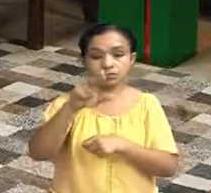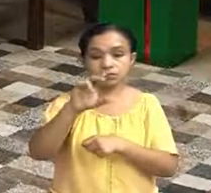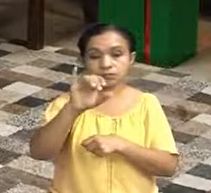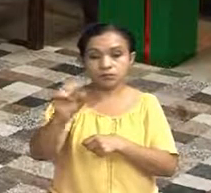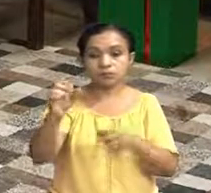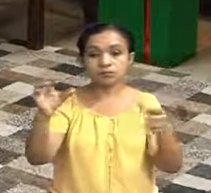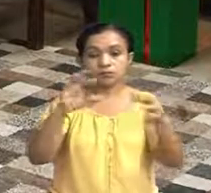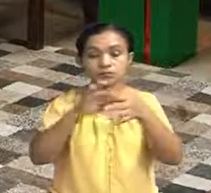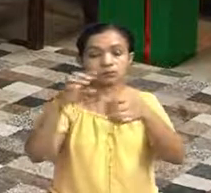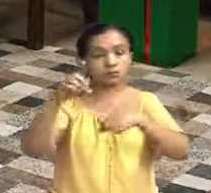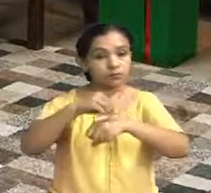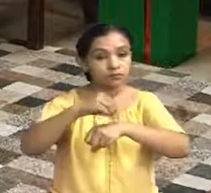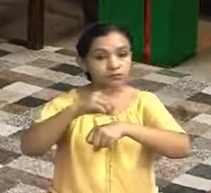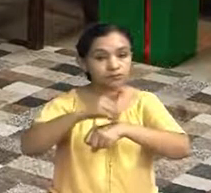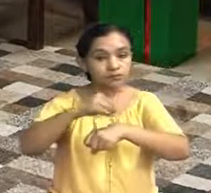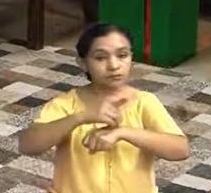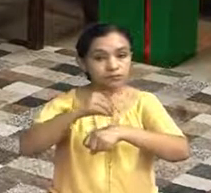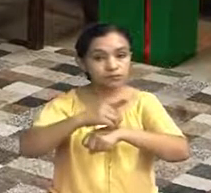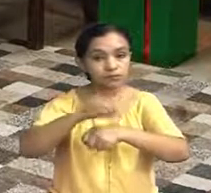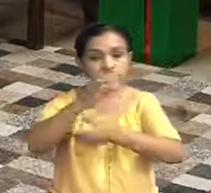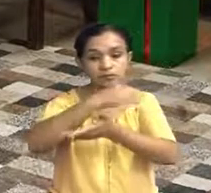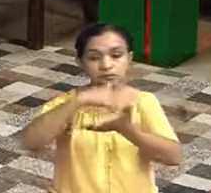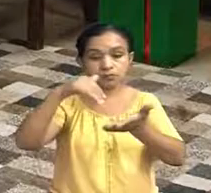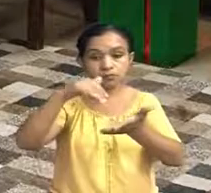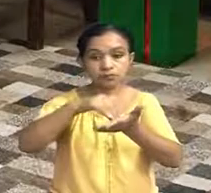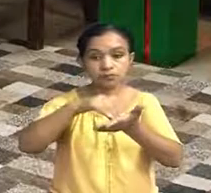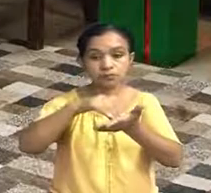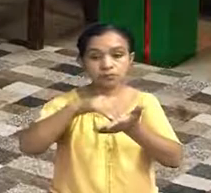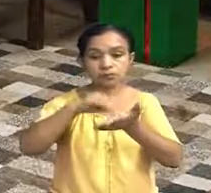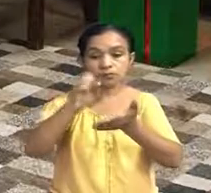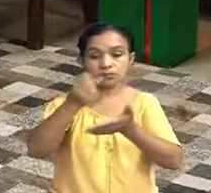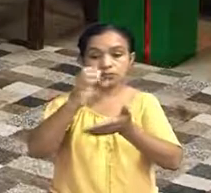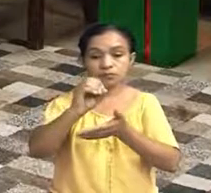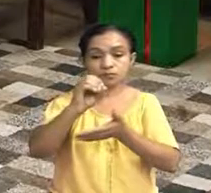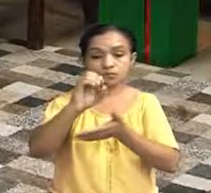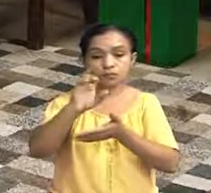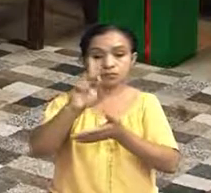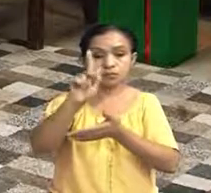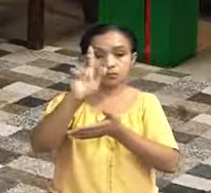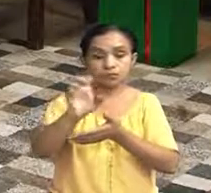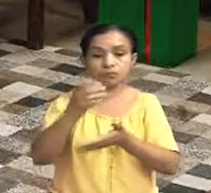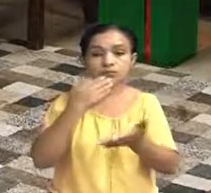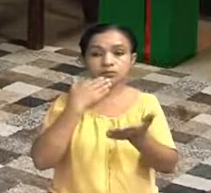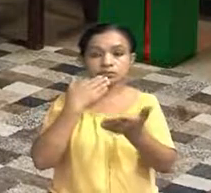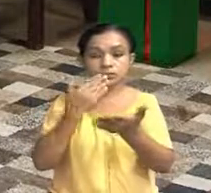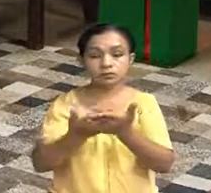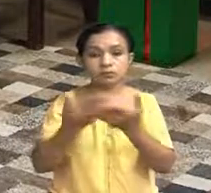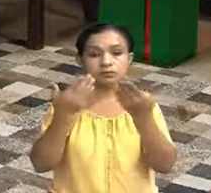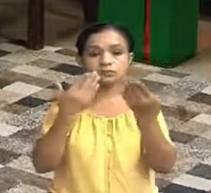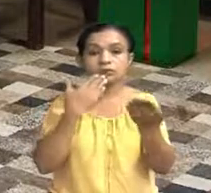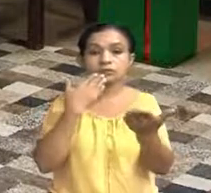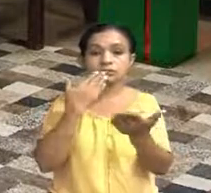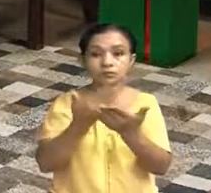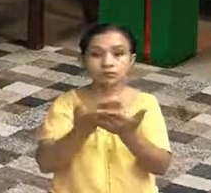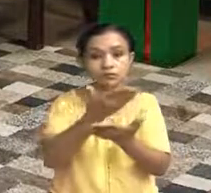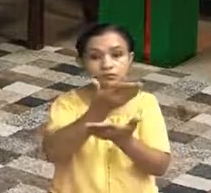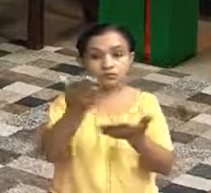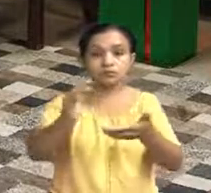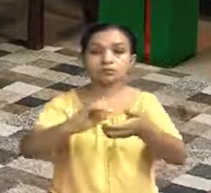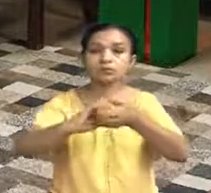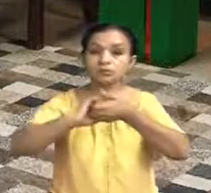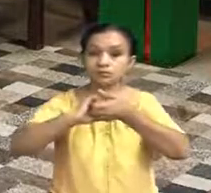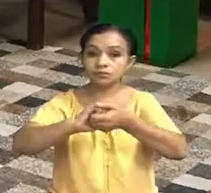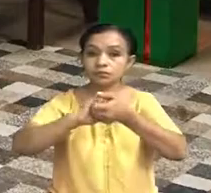es parte del equipo médico del Centro de Salud Sócrates Flores. Le agradecemos, doctor. Le agradecemos también a usted, amigo